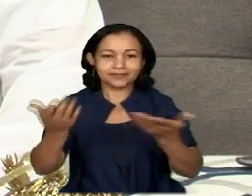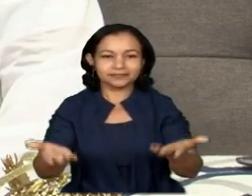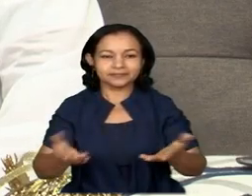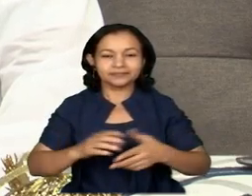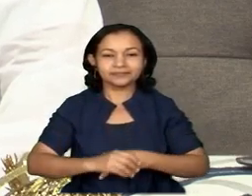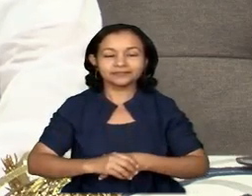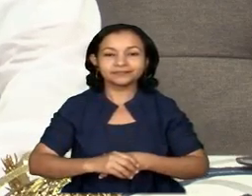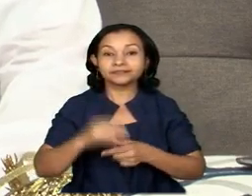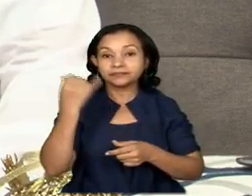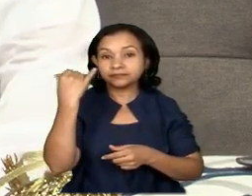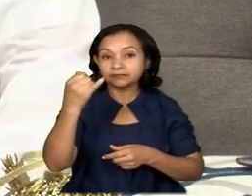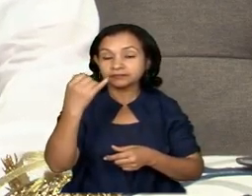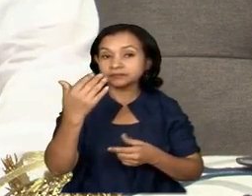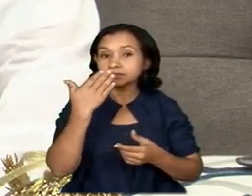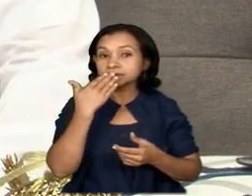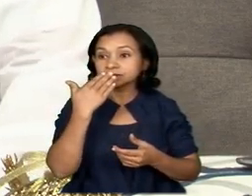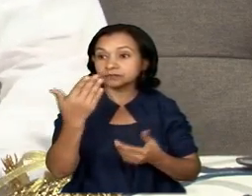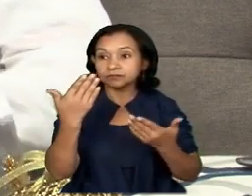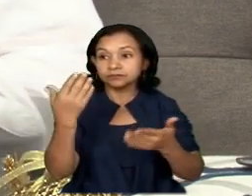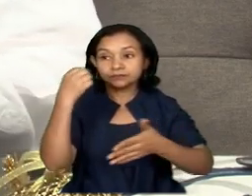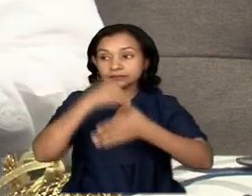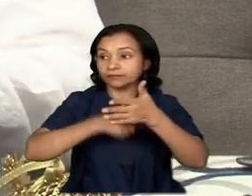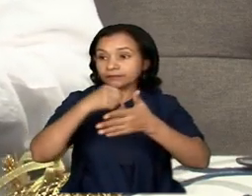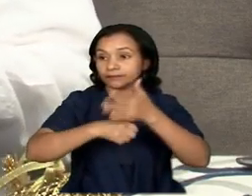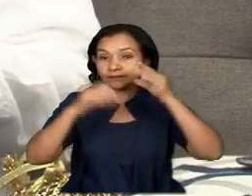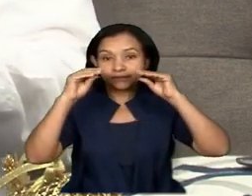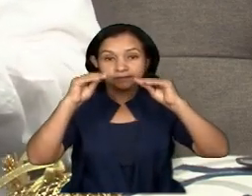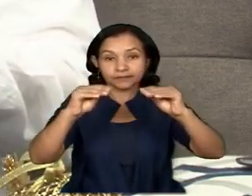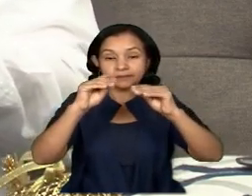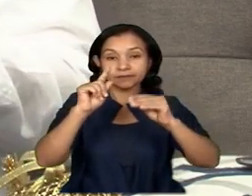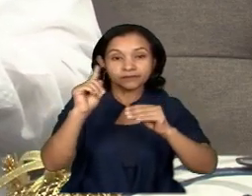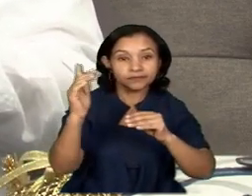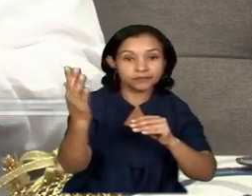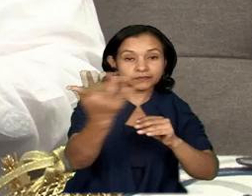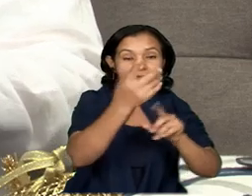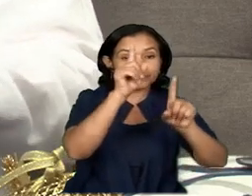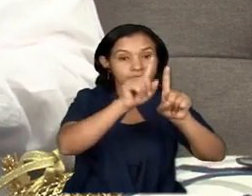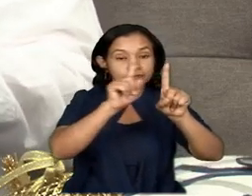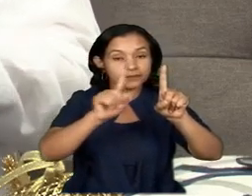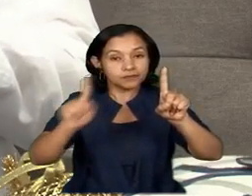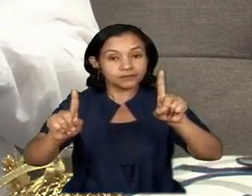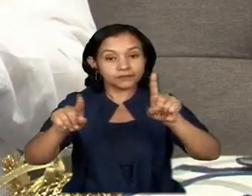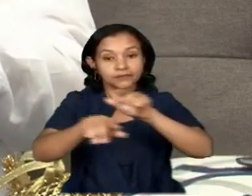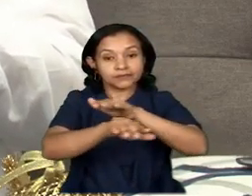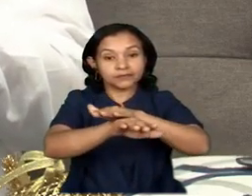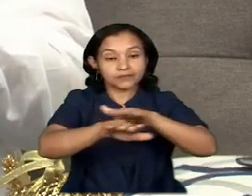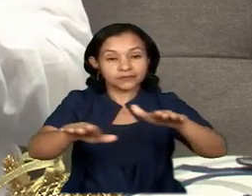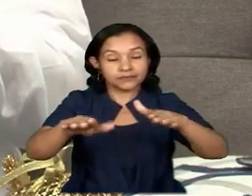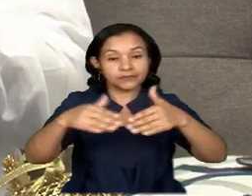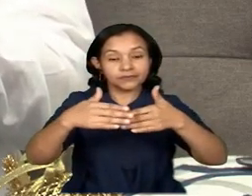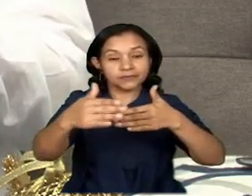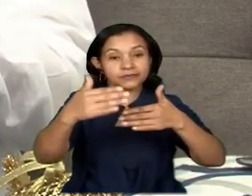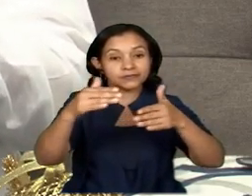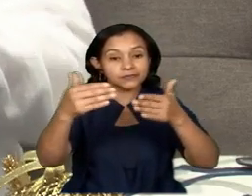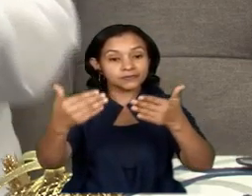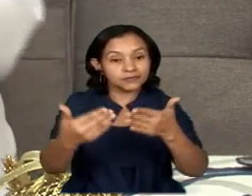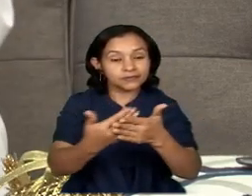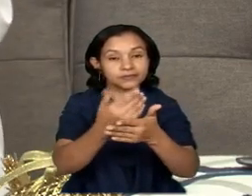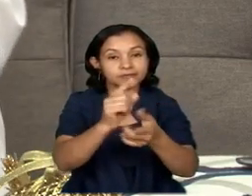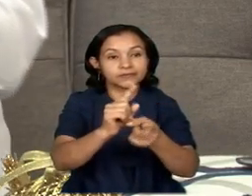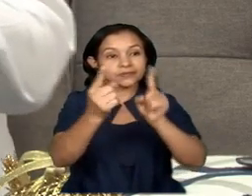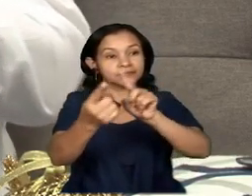Sí, los desafíos son enormes, ¿verdad? O sea, en educación, todo nivel que alcanza es al final un nuevo paso de